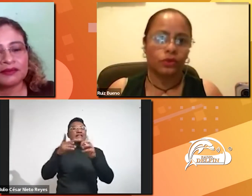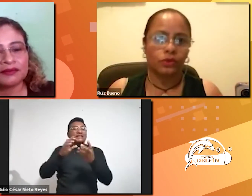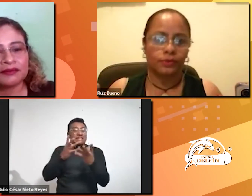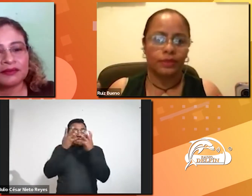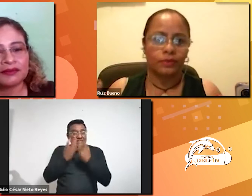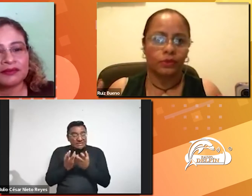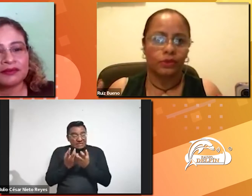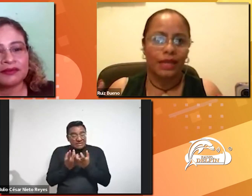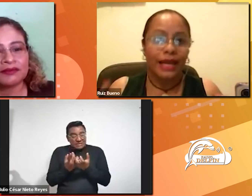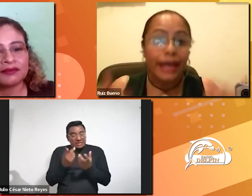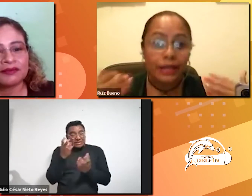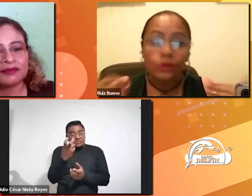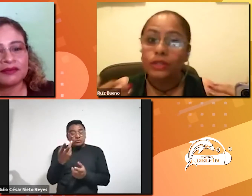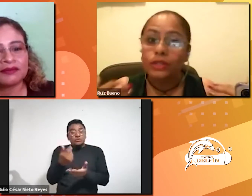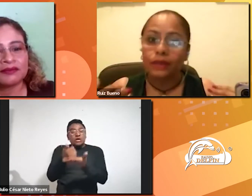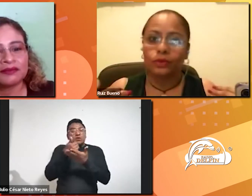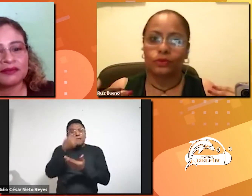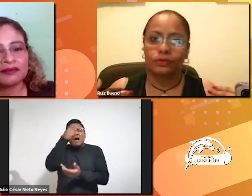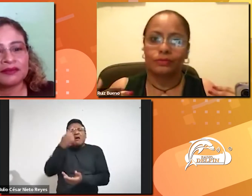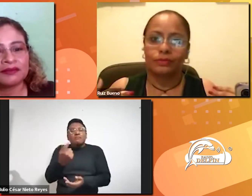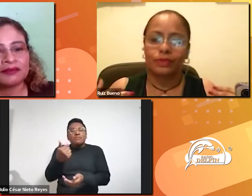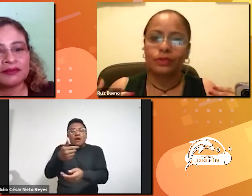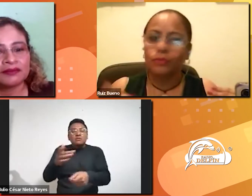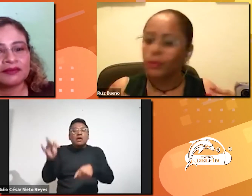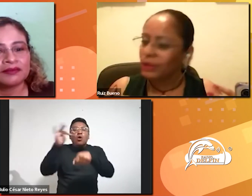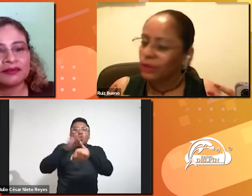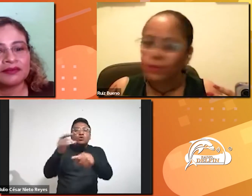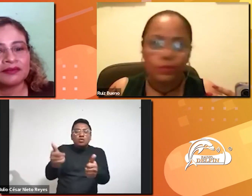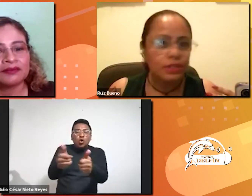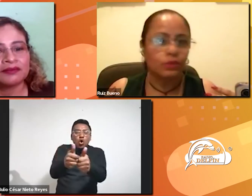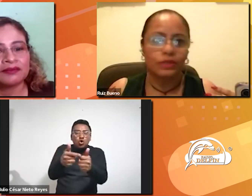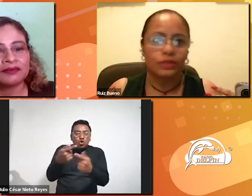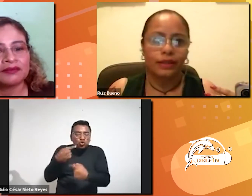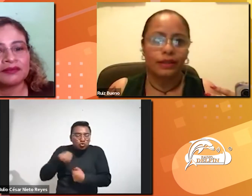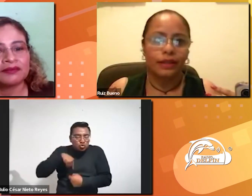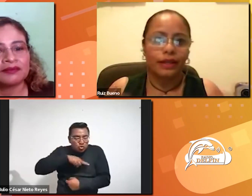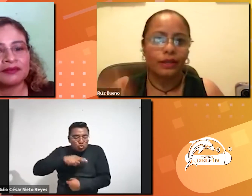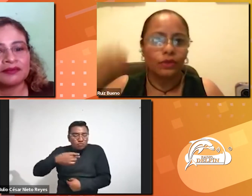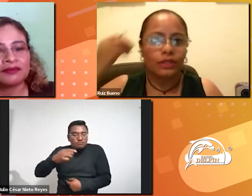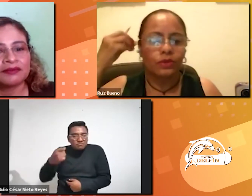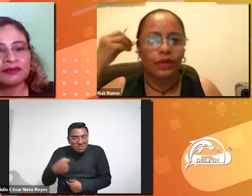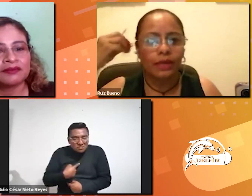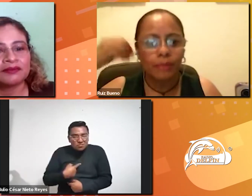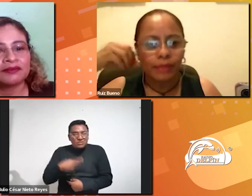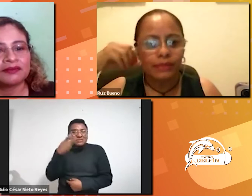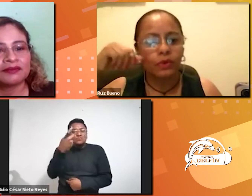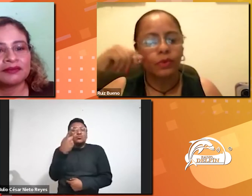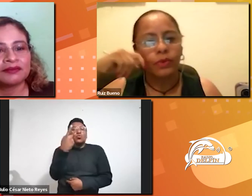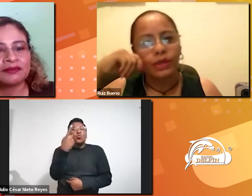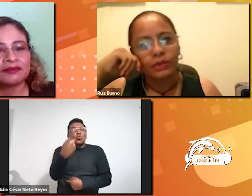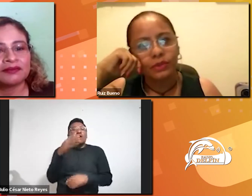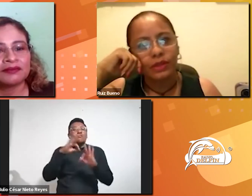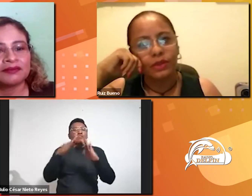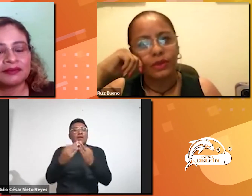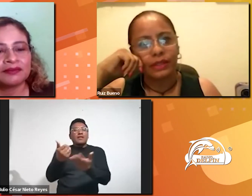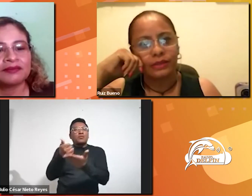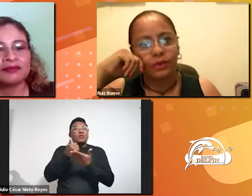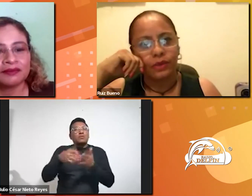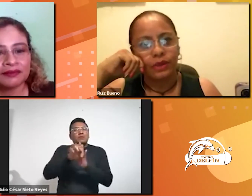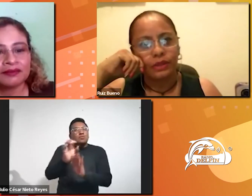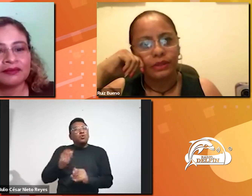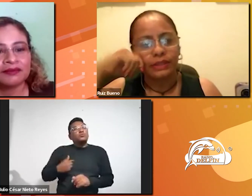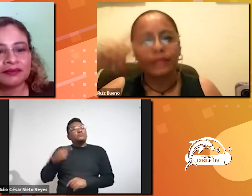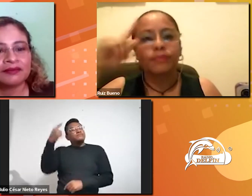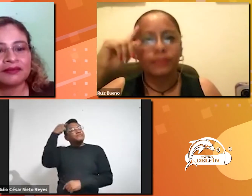con nosotros mismos, escucharnos. Es un momento de mucha escucha, en donde estoy, ¿qué me pasó? ¿Por qué sucedió